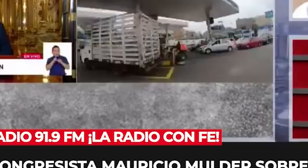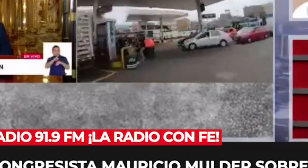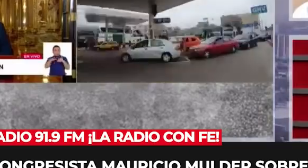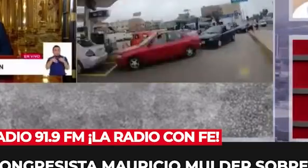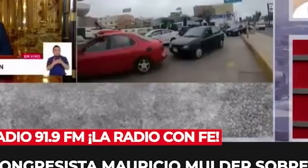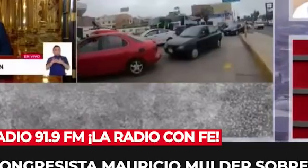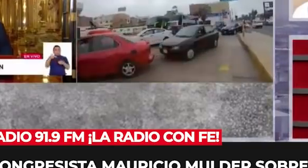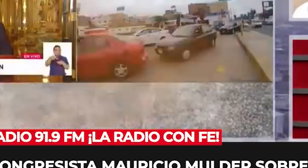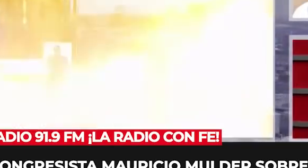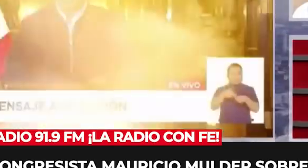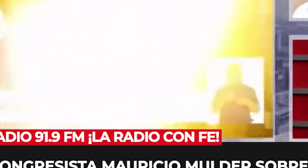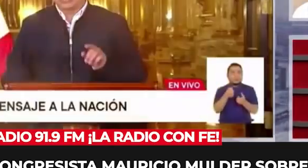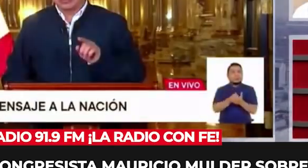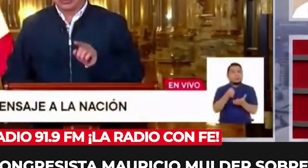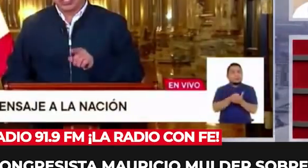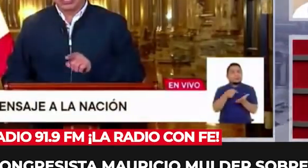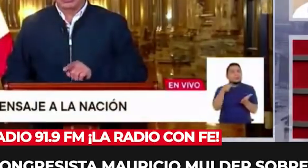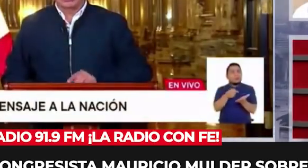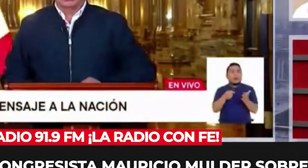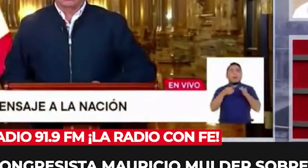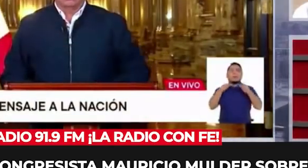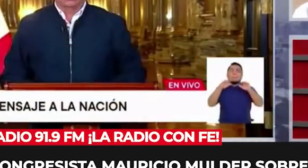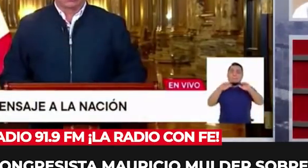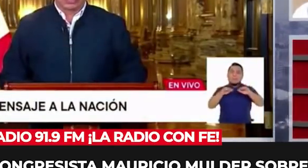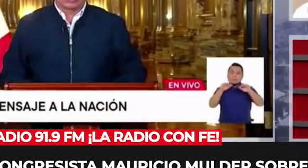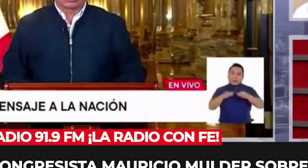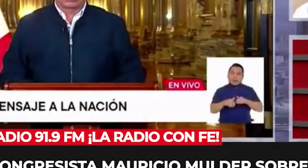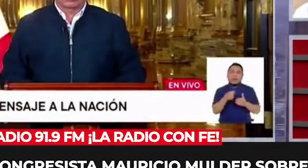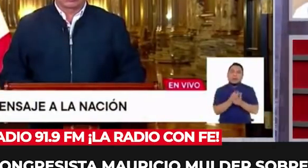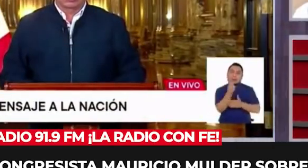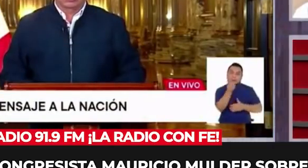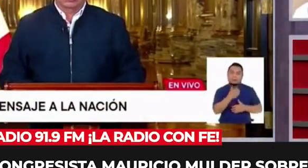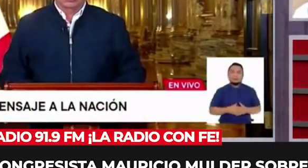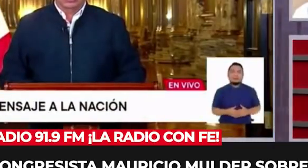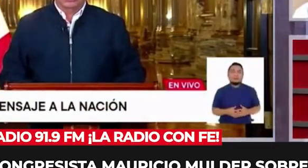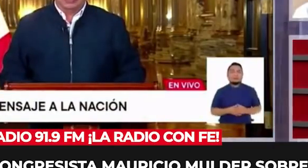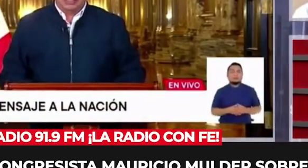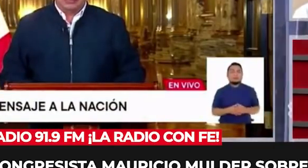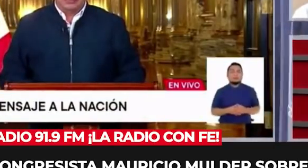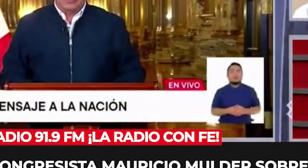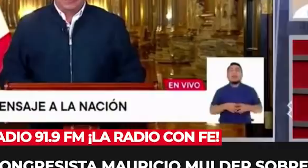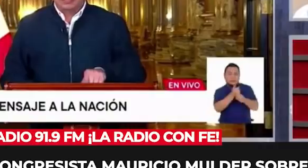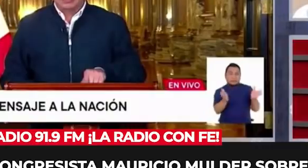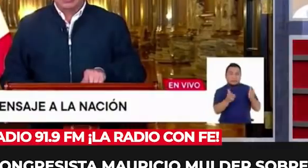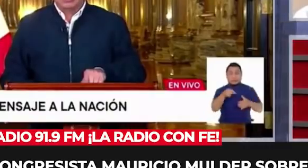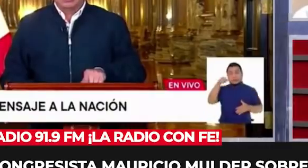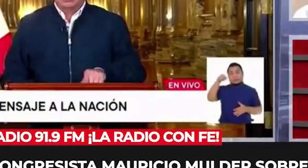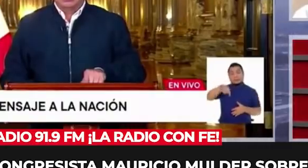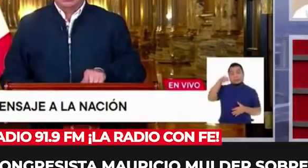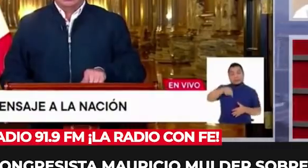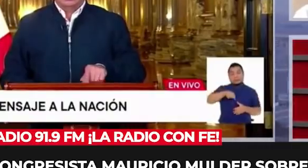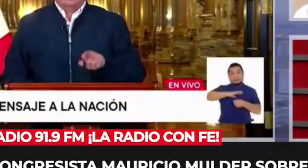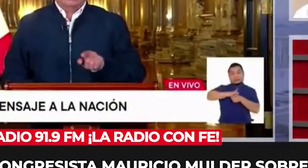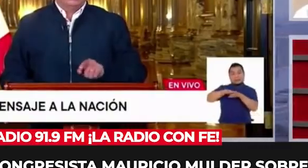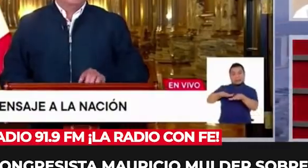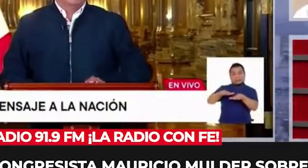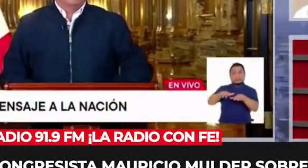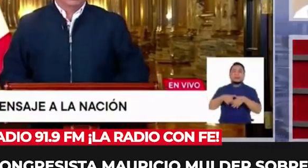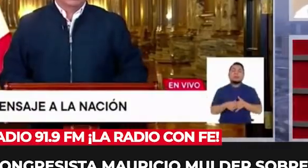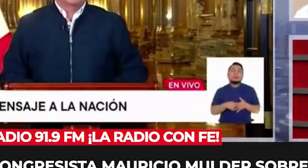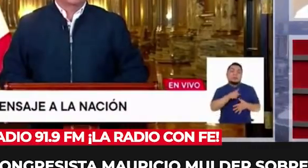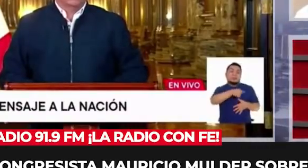o los problemas que tiene Bermejo. Y cerró. Ha pretendido mostrarse como una